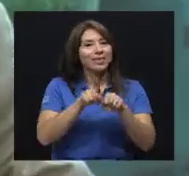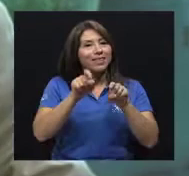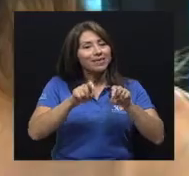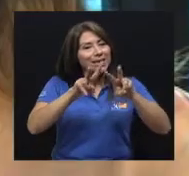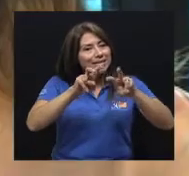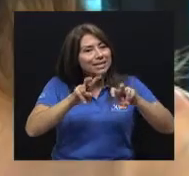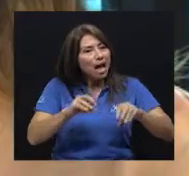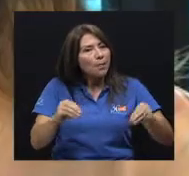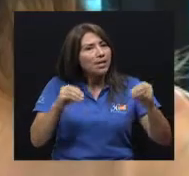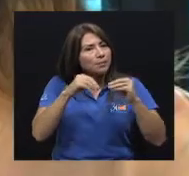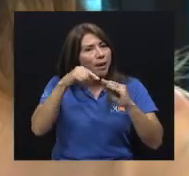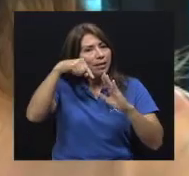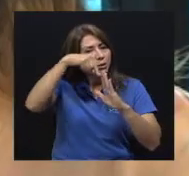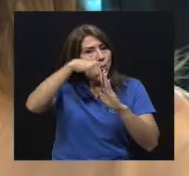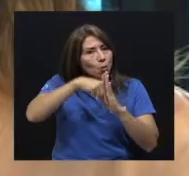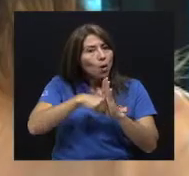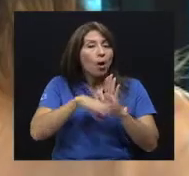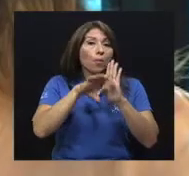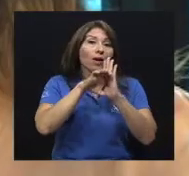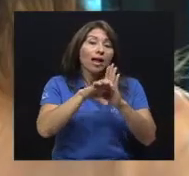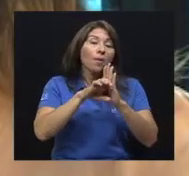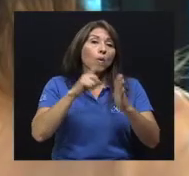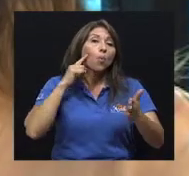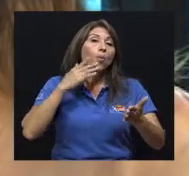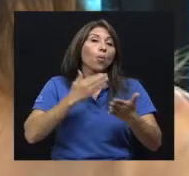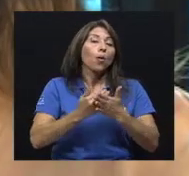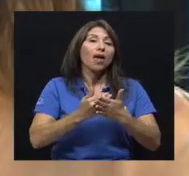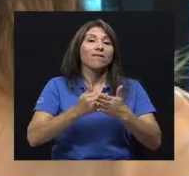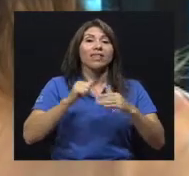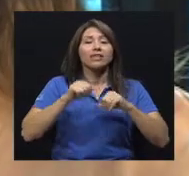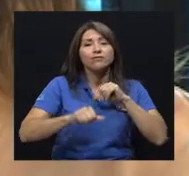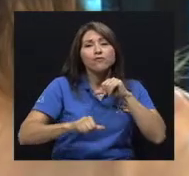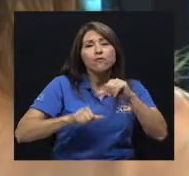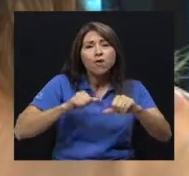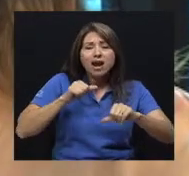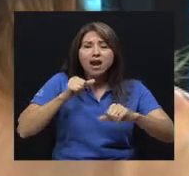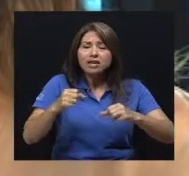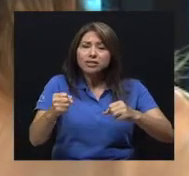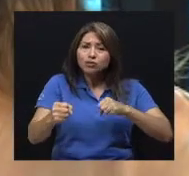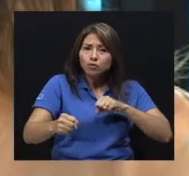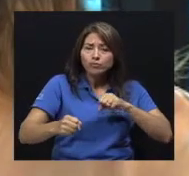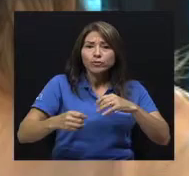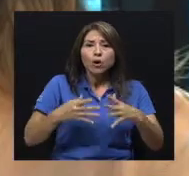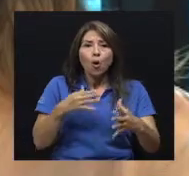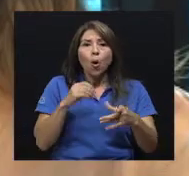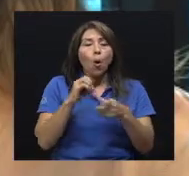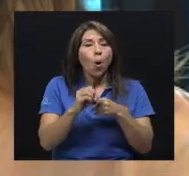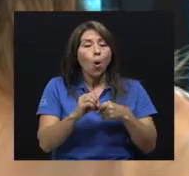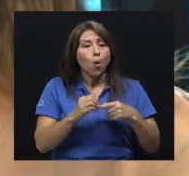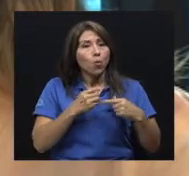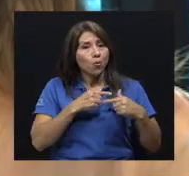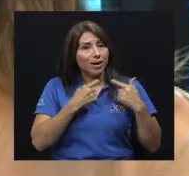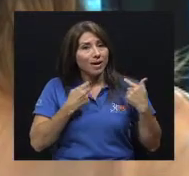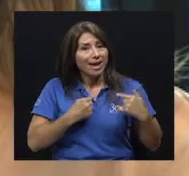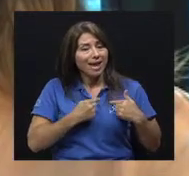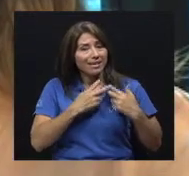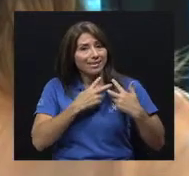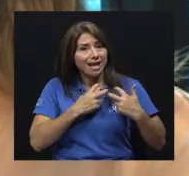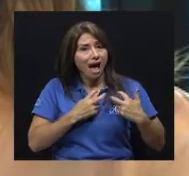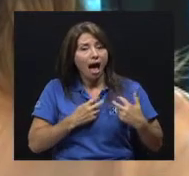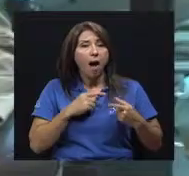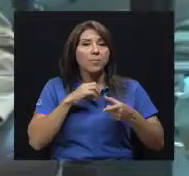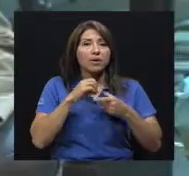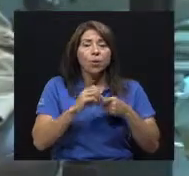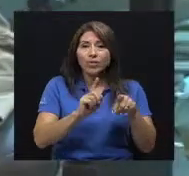sofisticados, como puede ser más exámenes de sangre o una prueba de esfuerzo o un ultrasonido de corazón que determine cómo está el